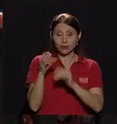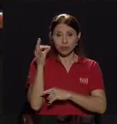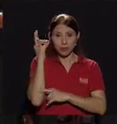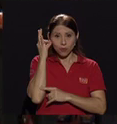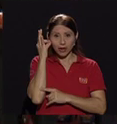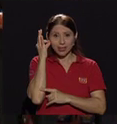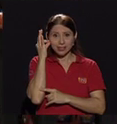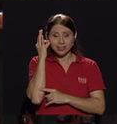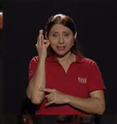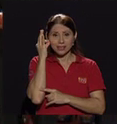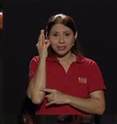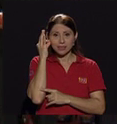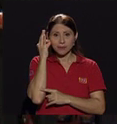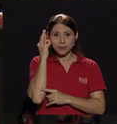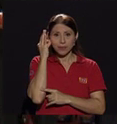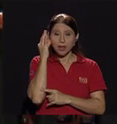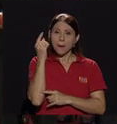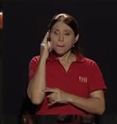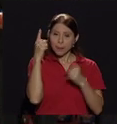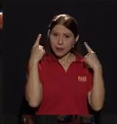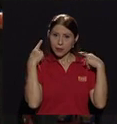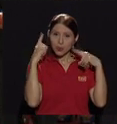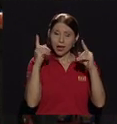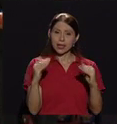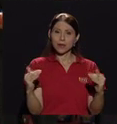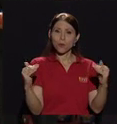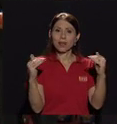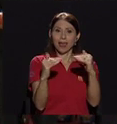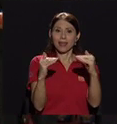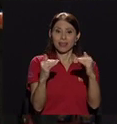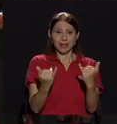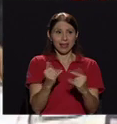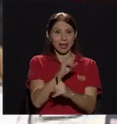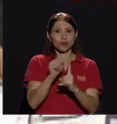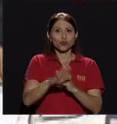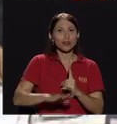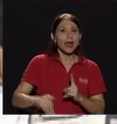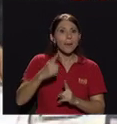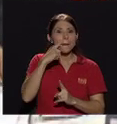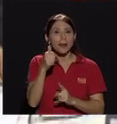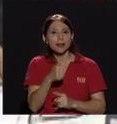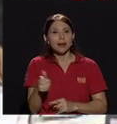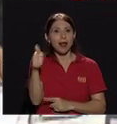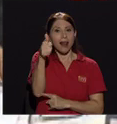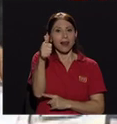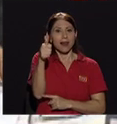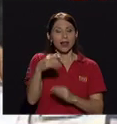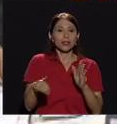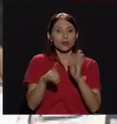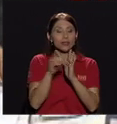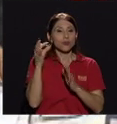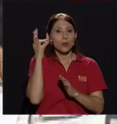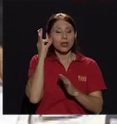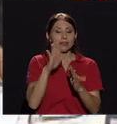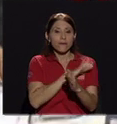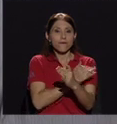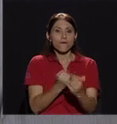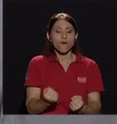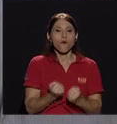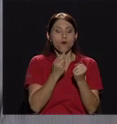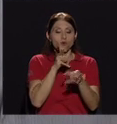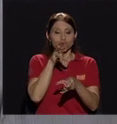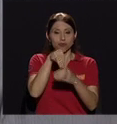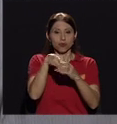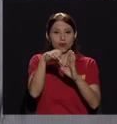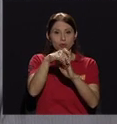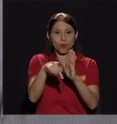de las mujeres hacia la igualdad en una sociedad patriarcal se fortalezcan y se incluyan